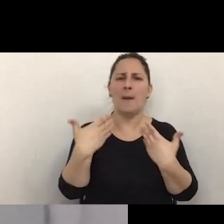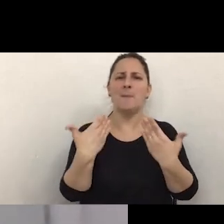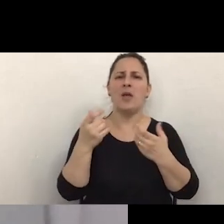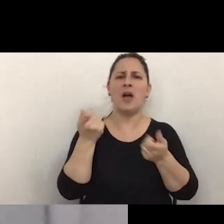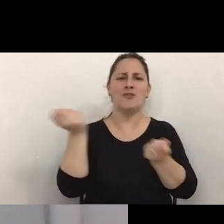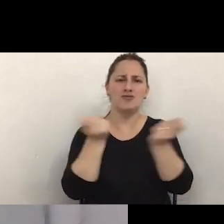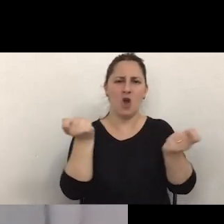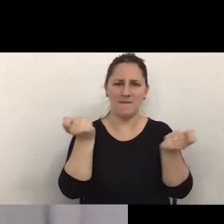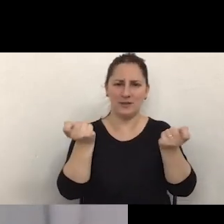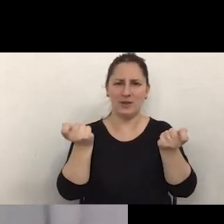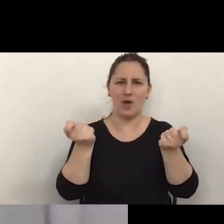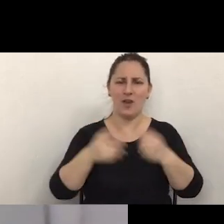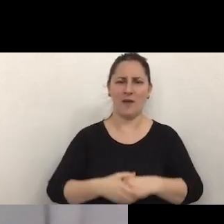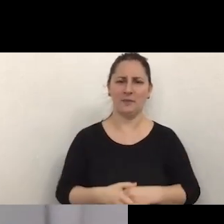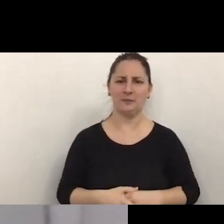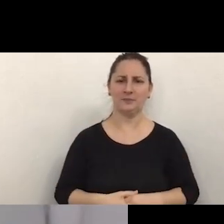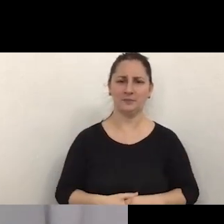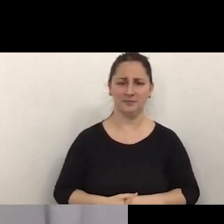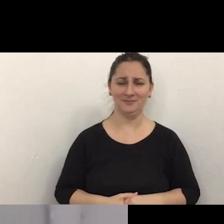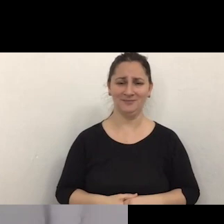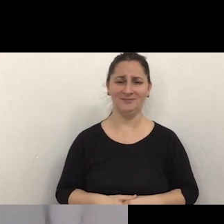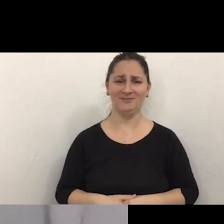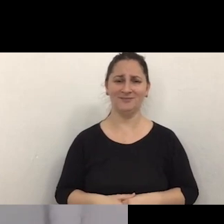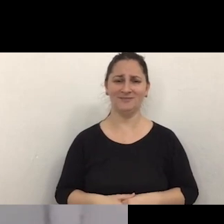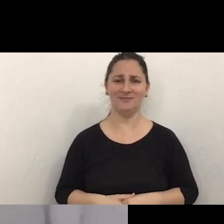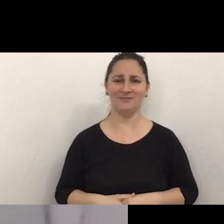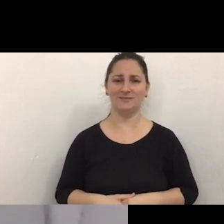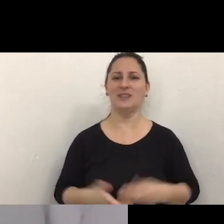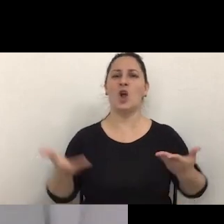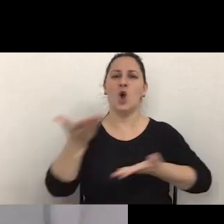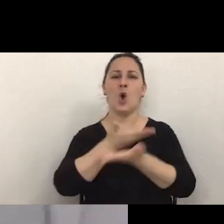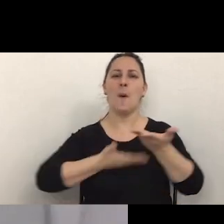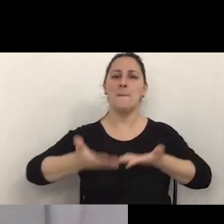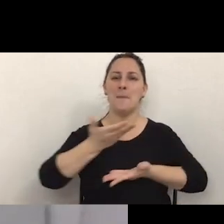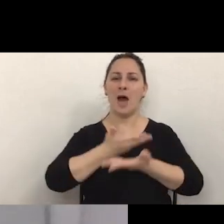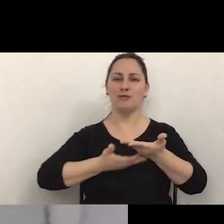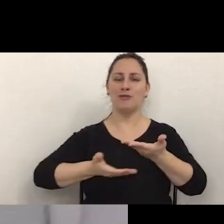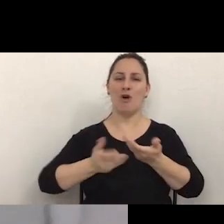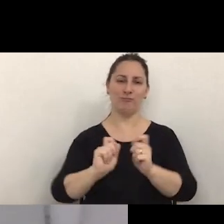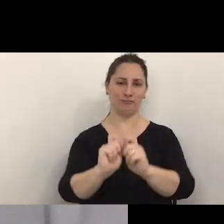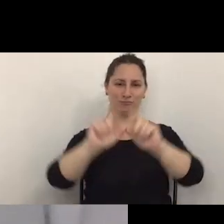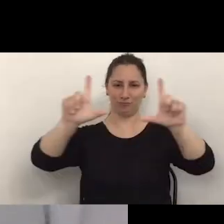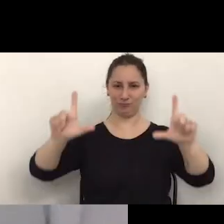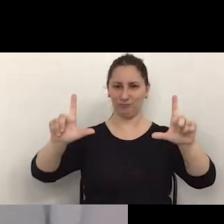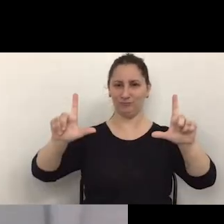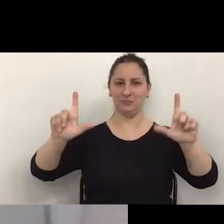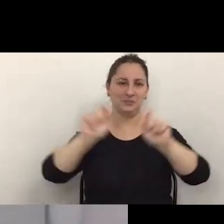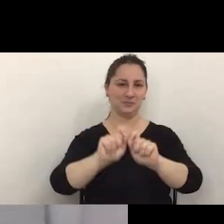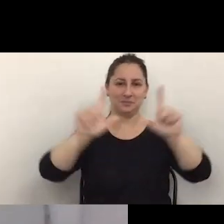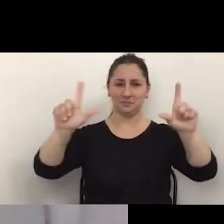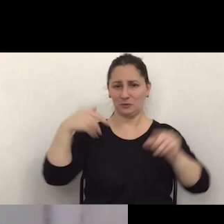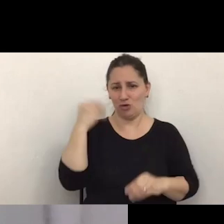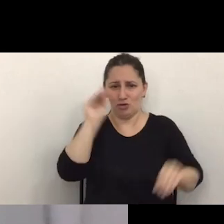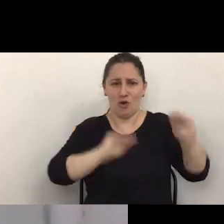coanfitrión, que de afuera. Así comparto con ustedes unas pequeñas diapositivas que armé,